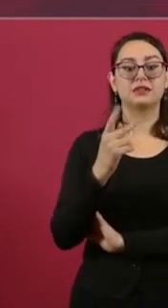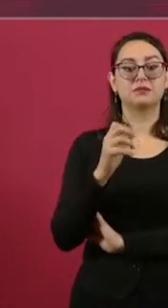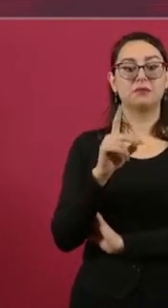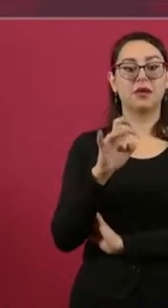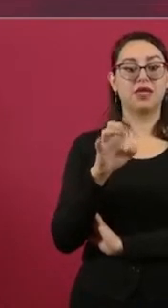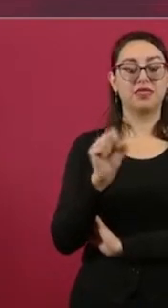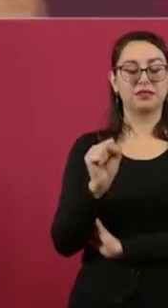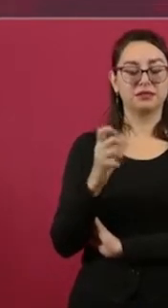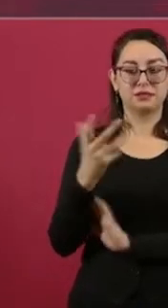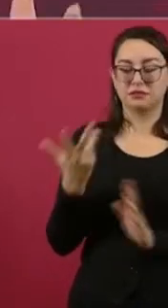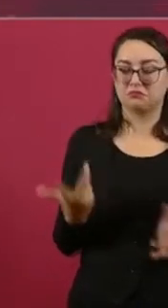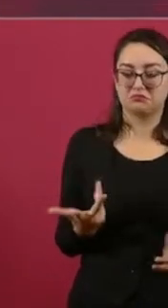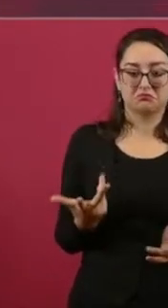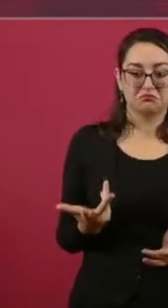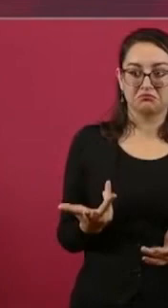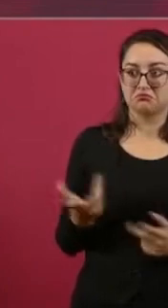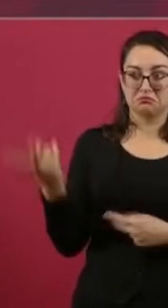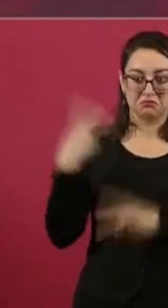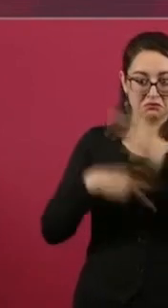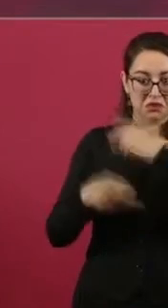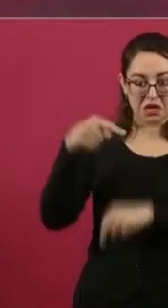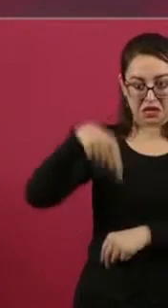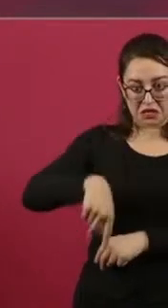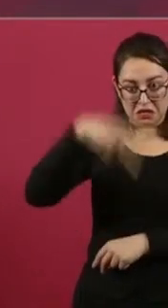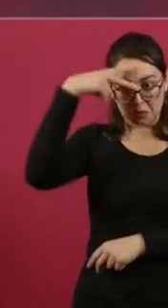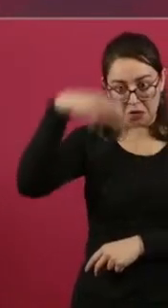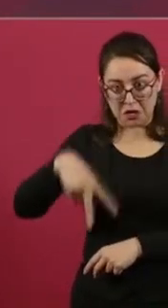de todos sus derechos en México